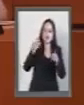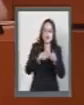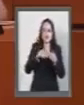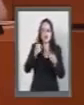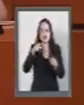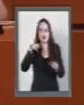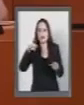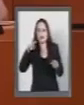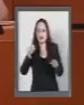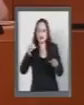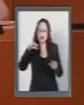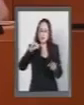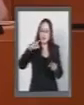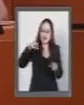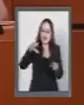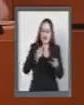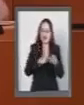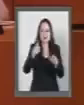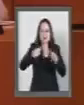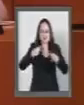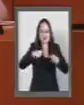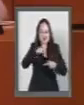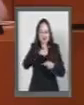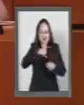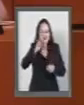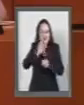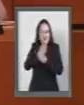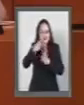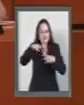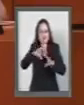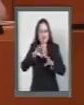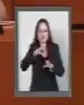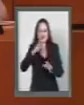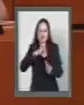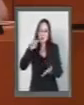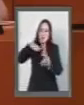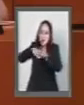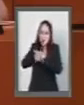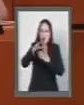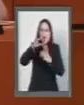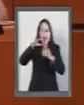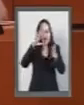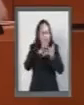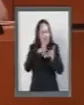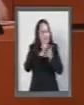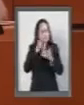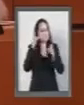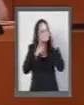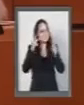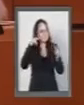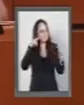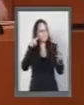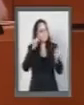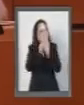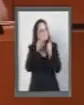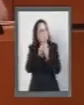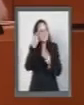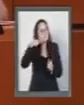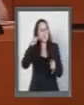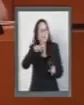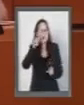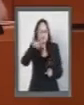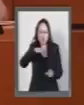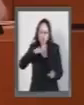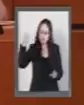Heriberto Mireles. Autodefensas y muchos más. A quienes visiten el penal de alta seguridad en Sonora. Y que guardan toda la